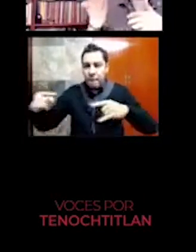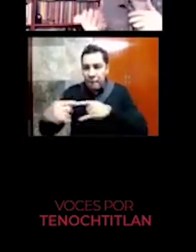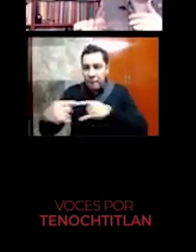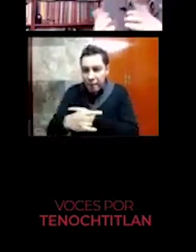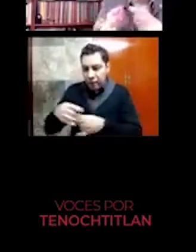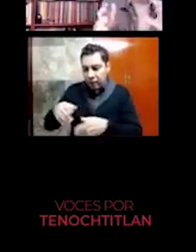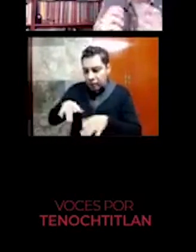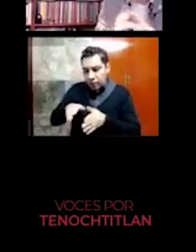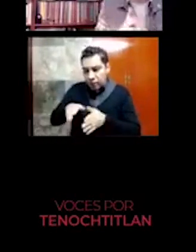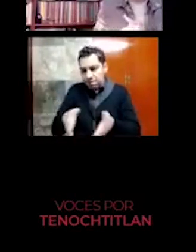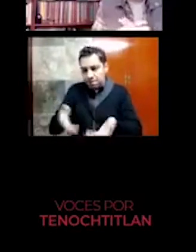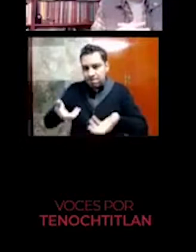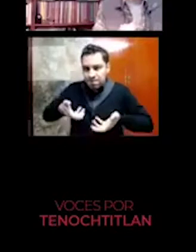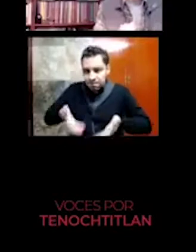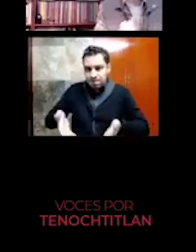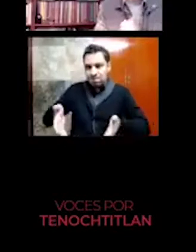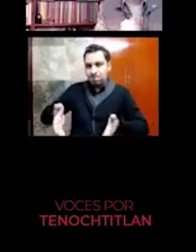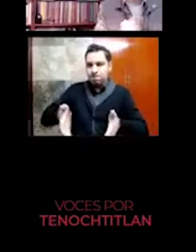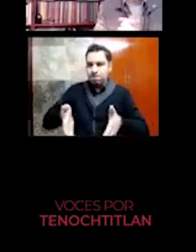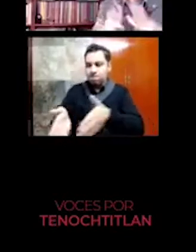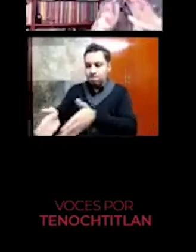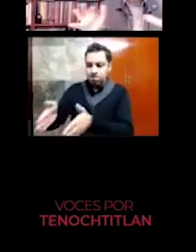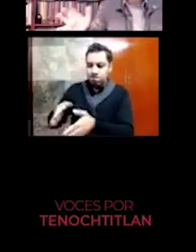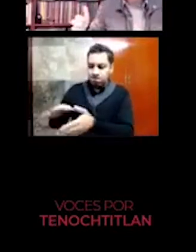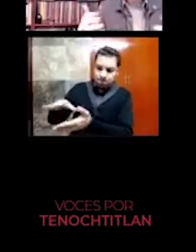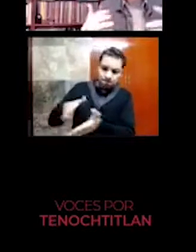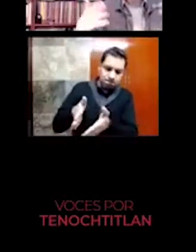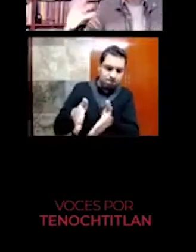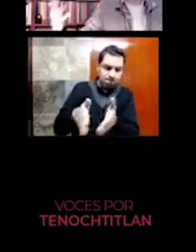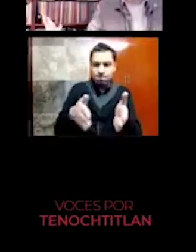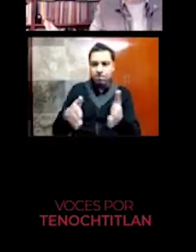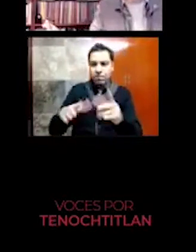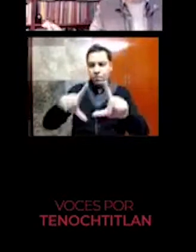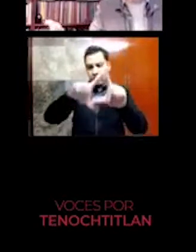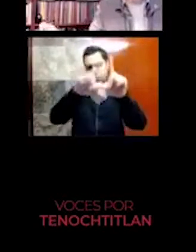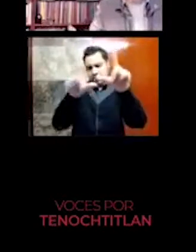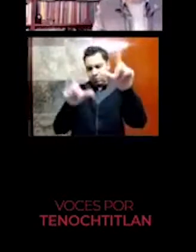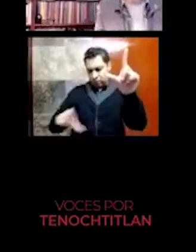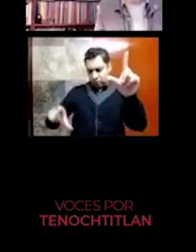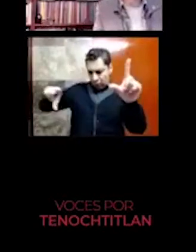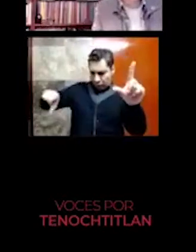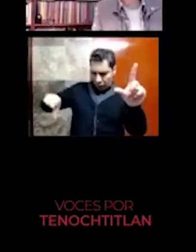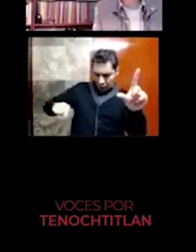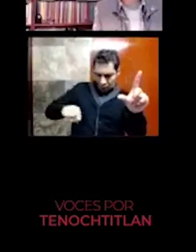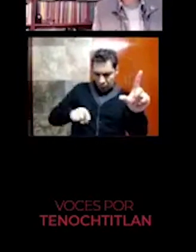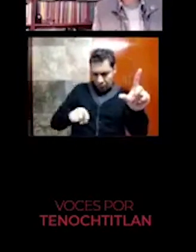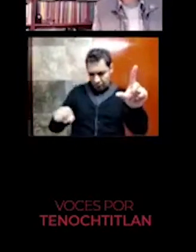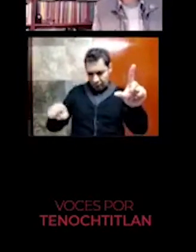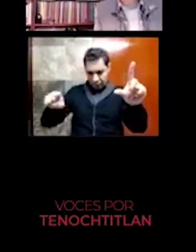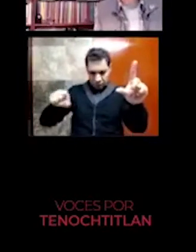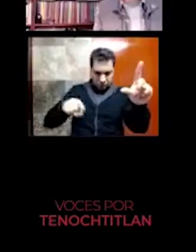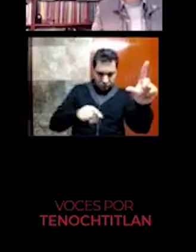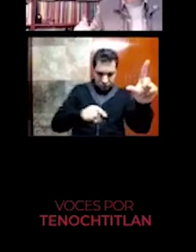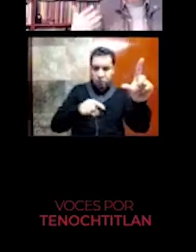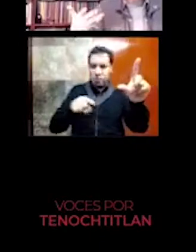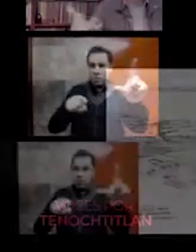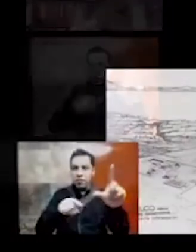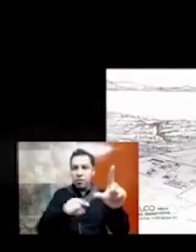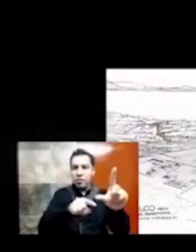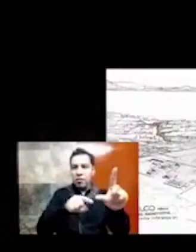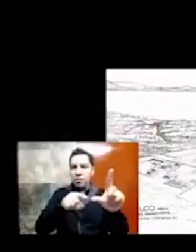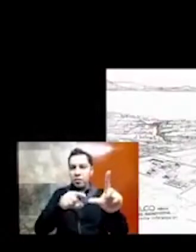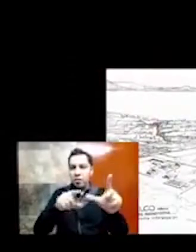650-700 al 900, estos sitios, muchos, están más allá de las fronteras de la cuenca, ¿no?